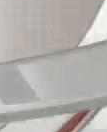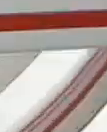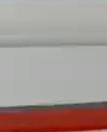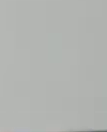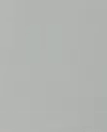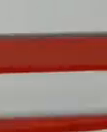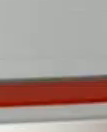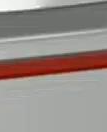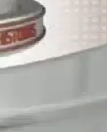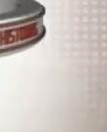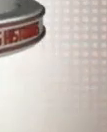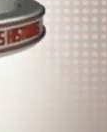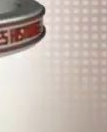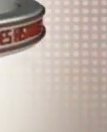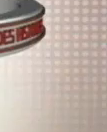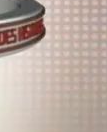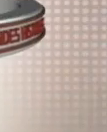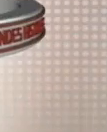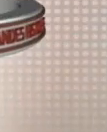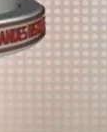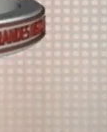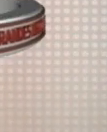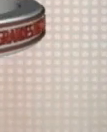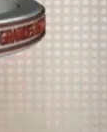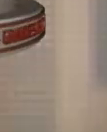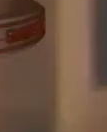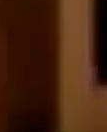en Al Día.